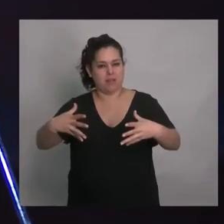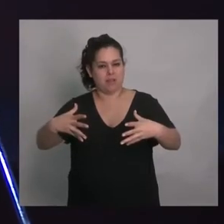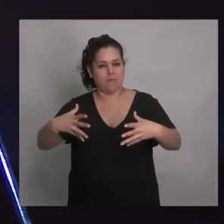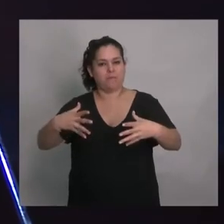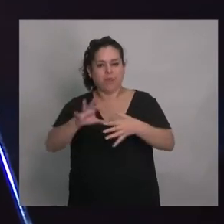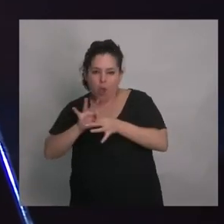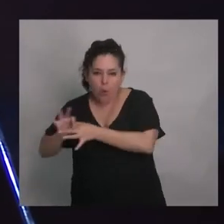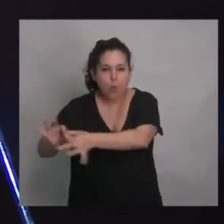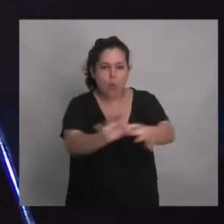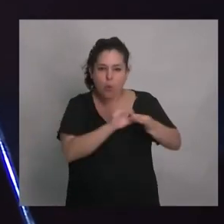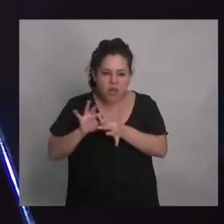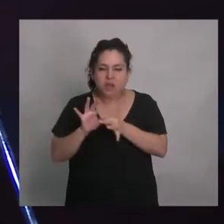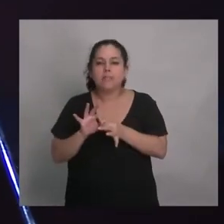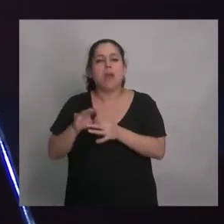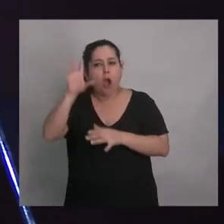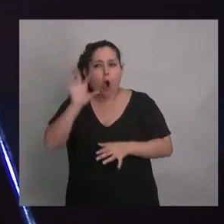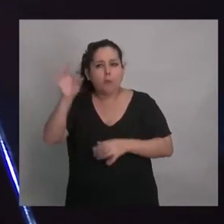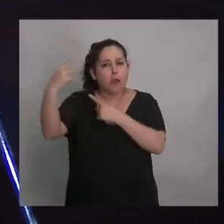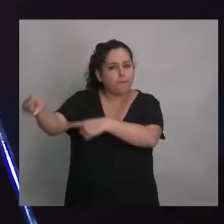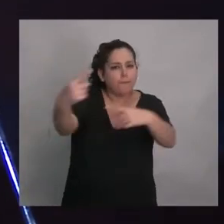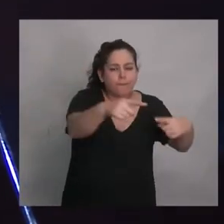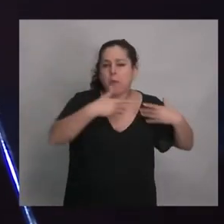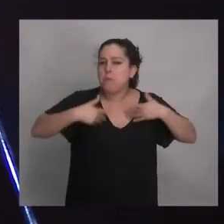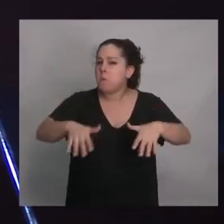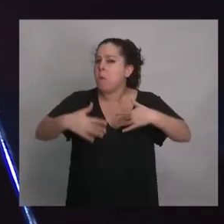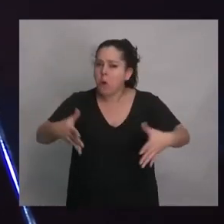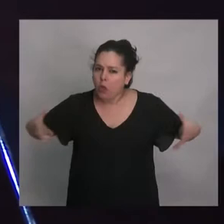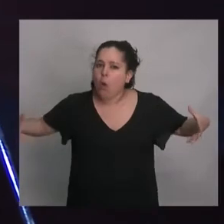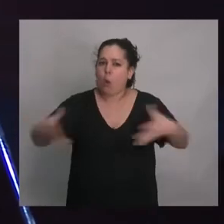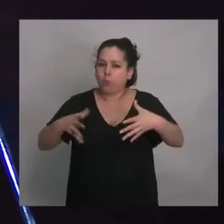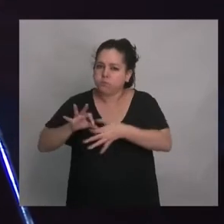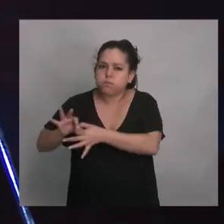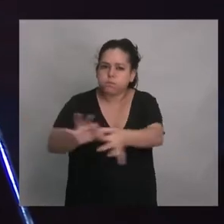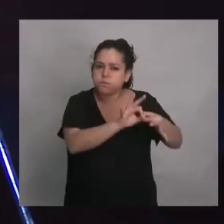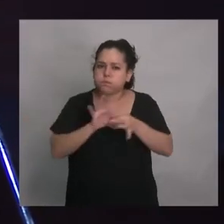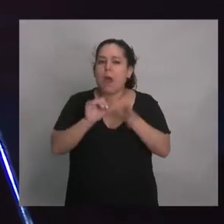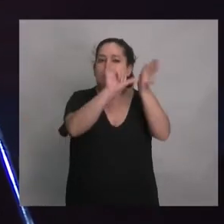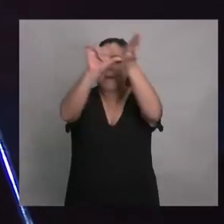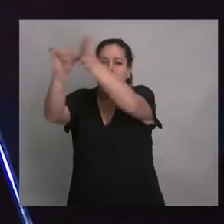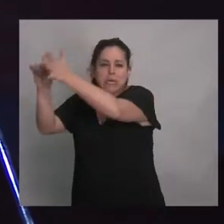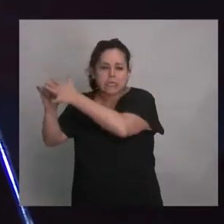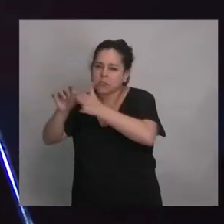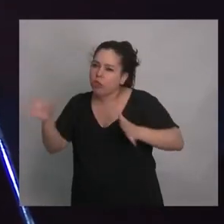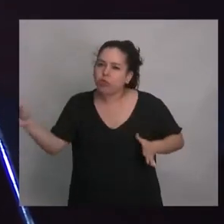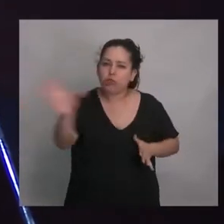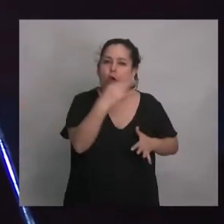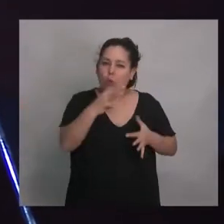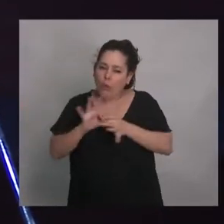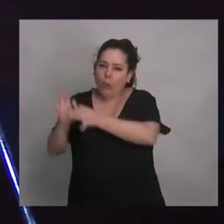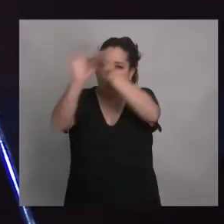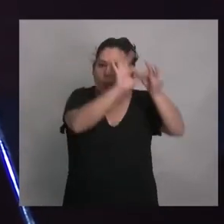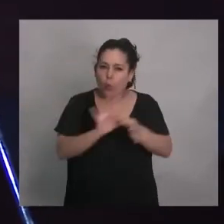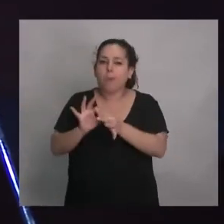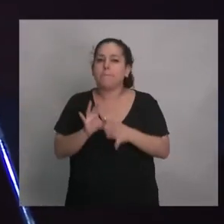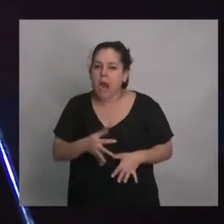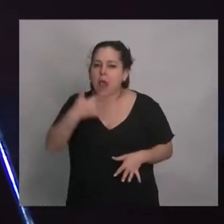a unirse a pesar de las diferencias en cada uno de nuestros queridos países para